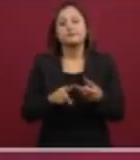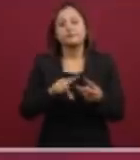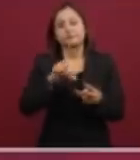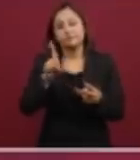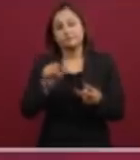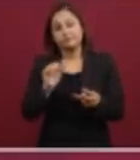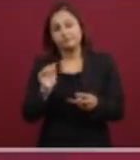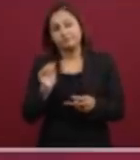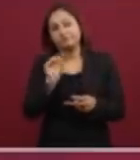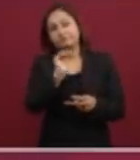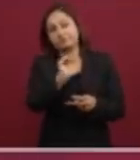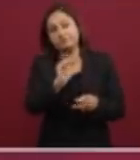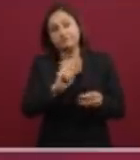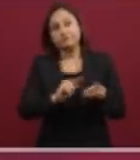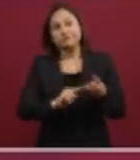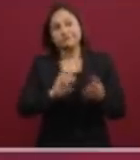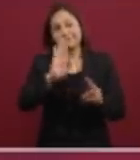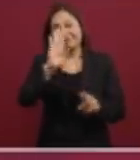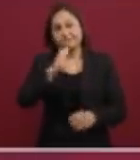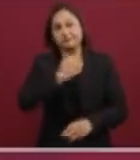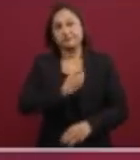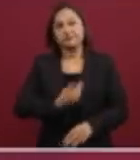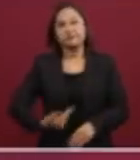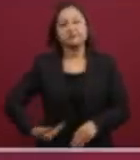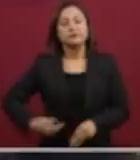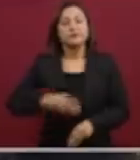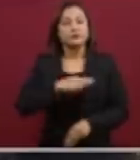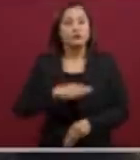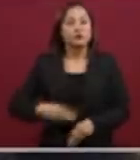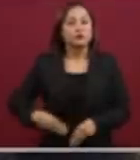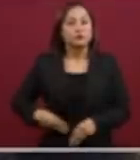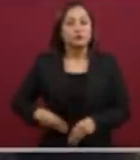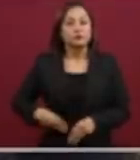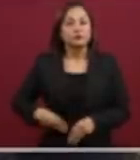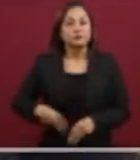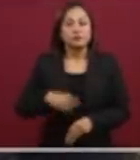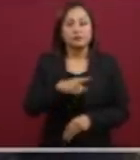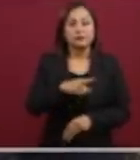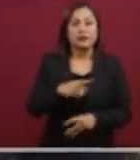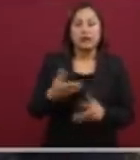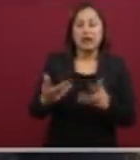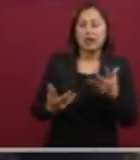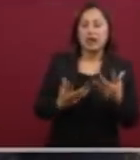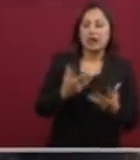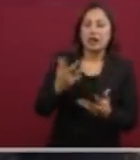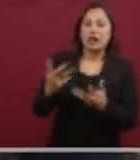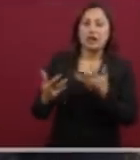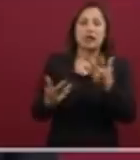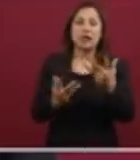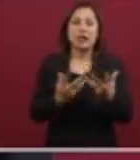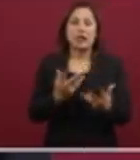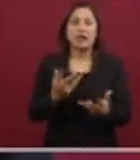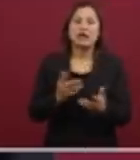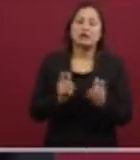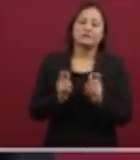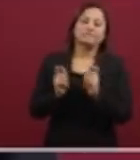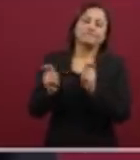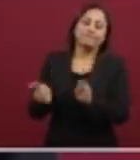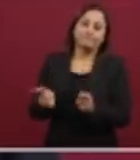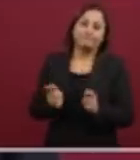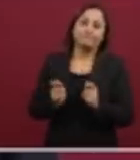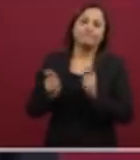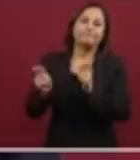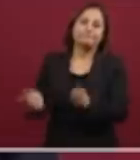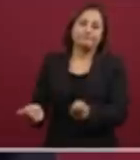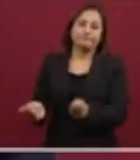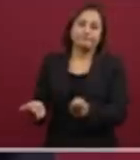hasta el presidente municipal lo ponían ellos. Todo esto